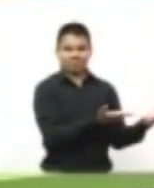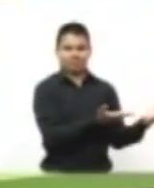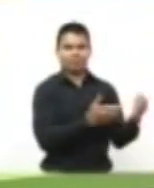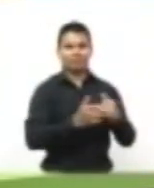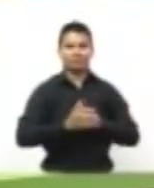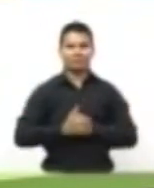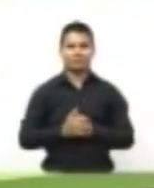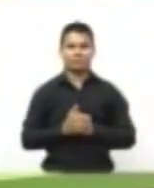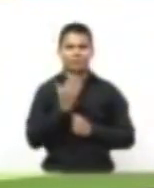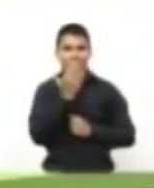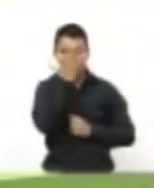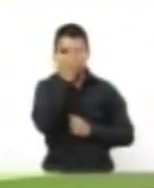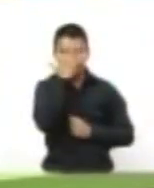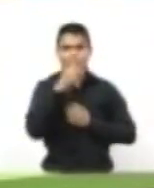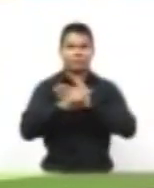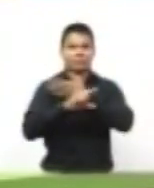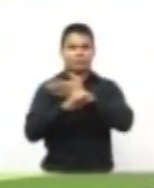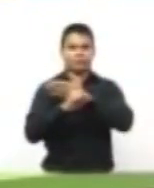www.lasnoticias.co, en Facebook